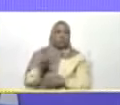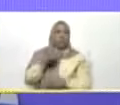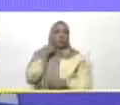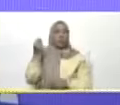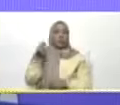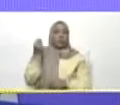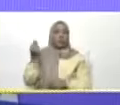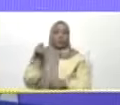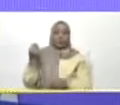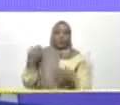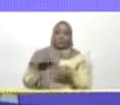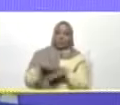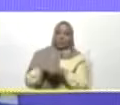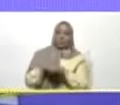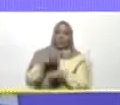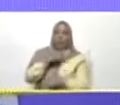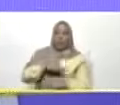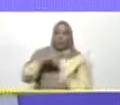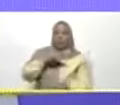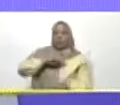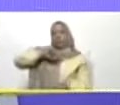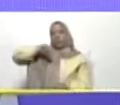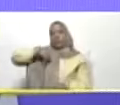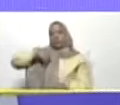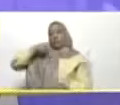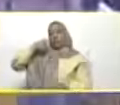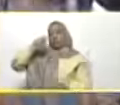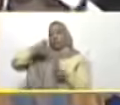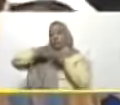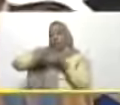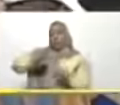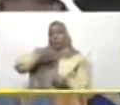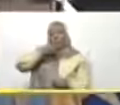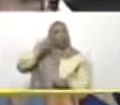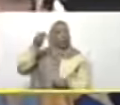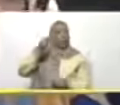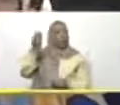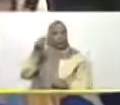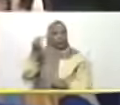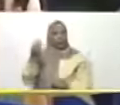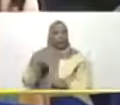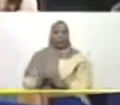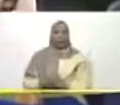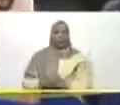joven que es una gran misión para ustedes para toda la